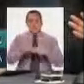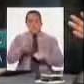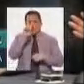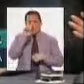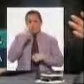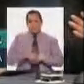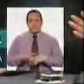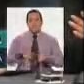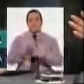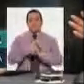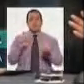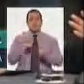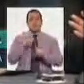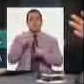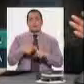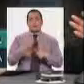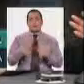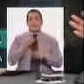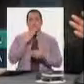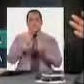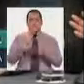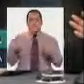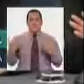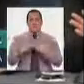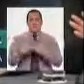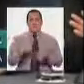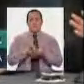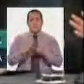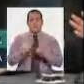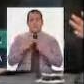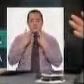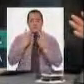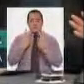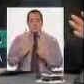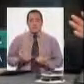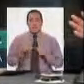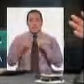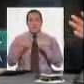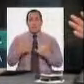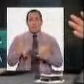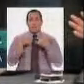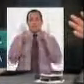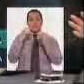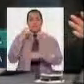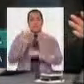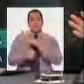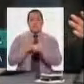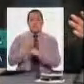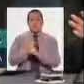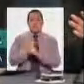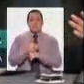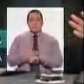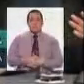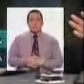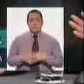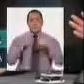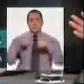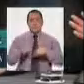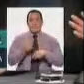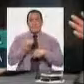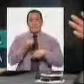país, no sea incoherente con lo que iba a suceder en el fuero internacional. Y eso